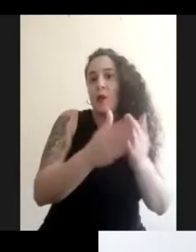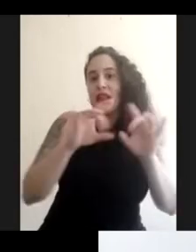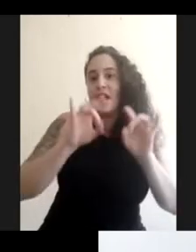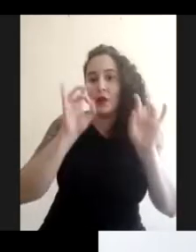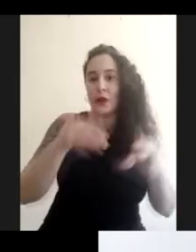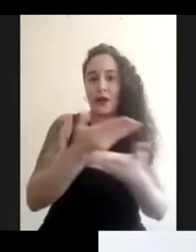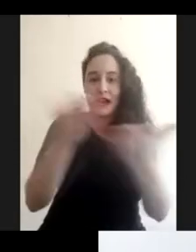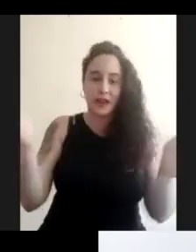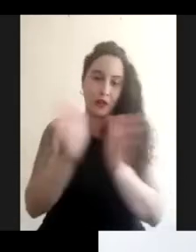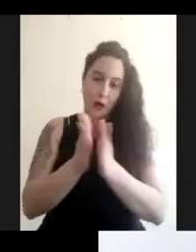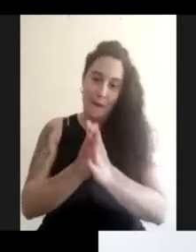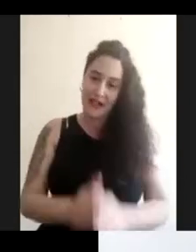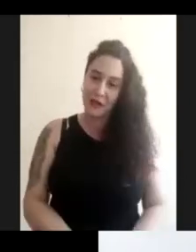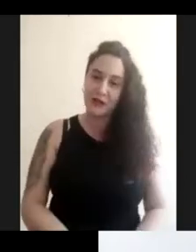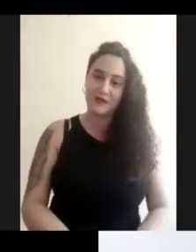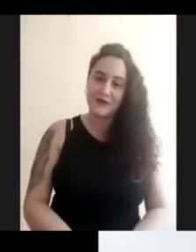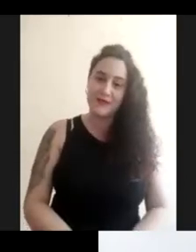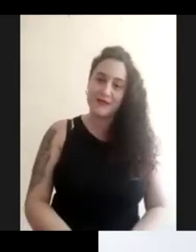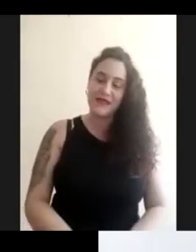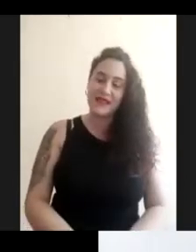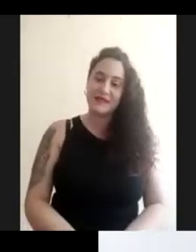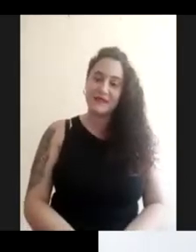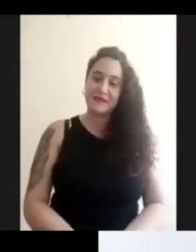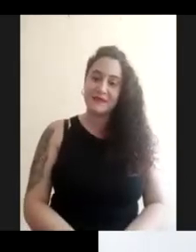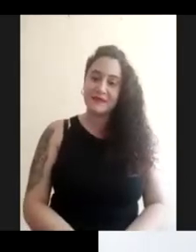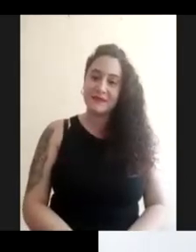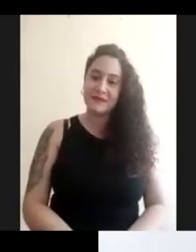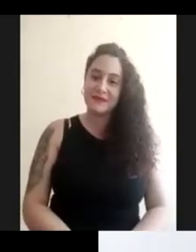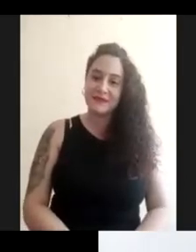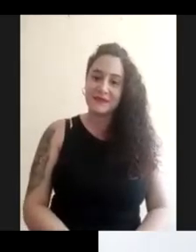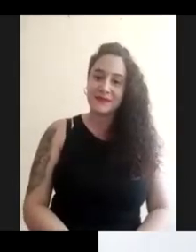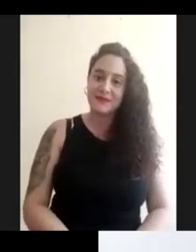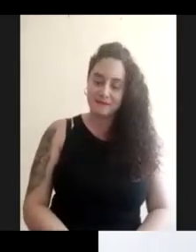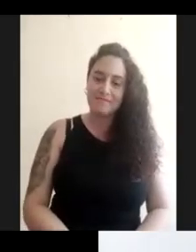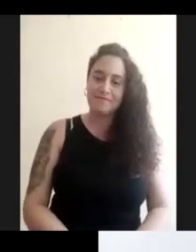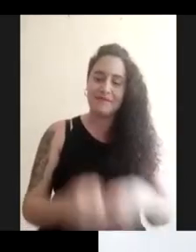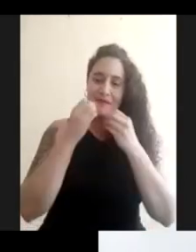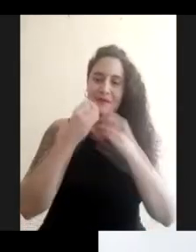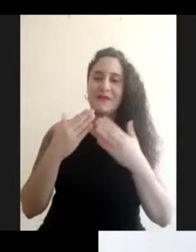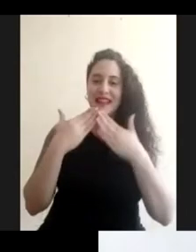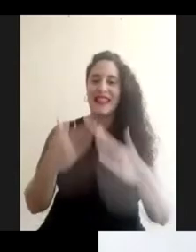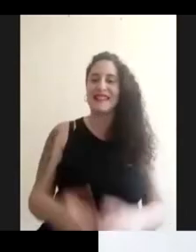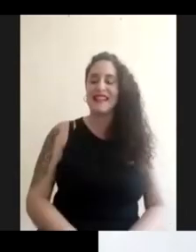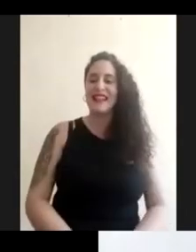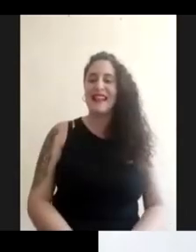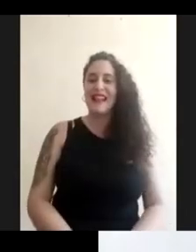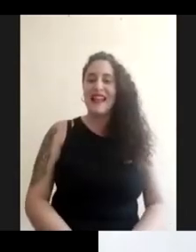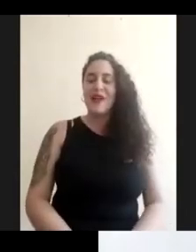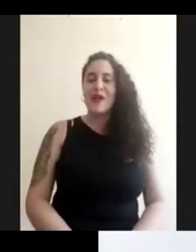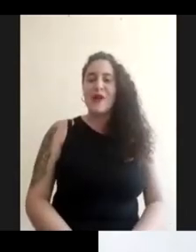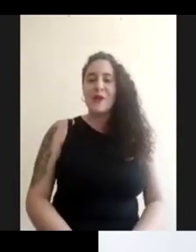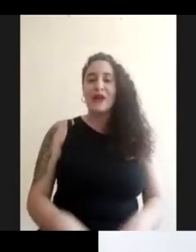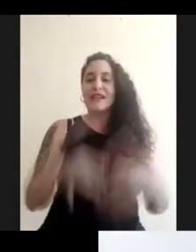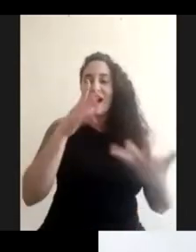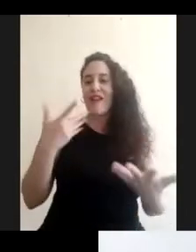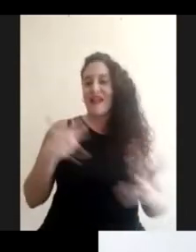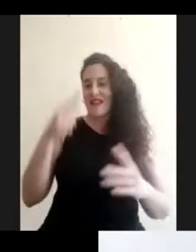clase en igualdad de condiciones que el resto de los compañeros. Muy bien, muchas gracias. Pues entonces, ya puesto en